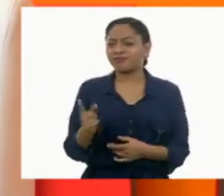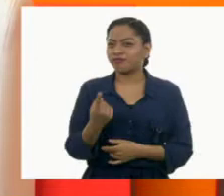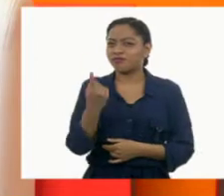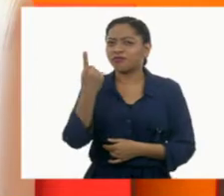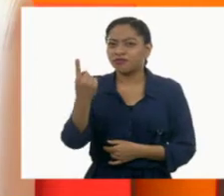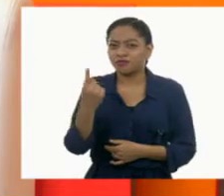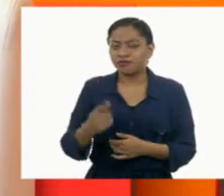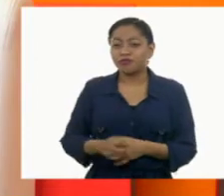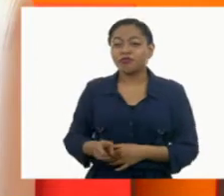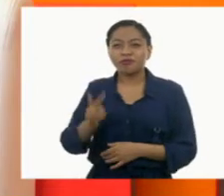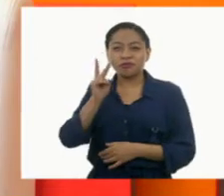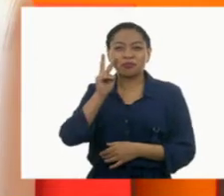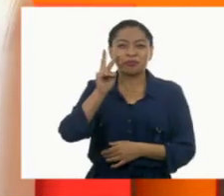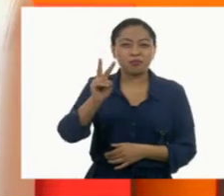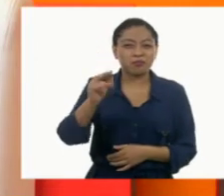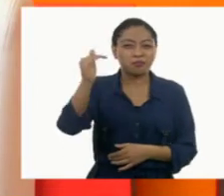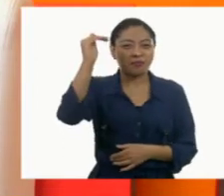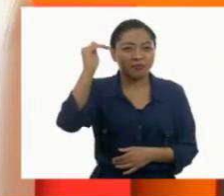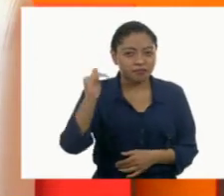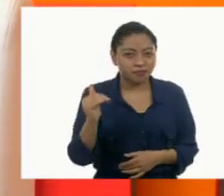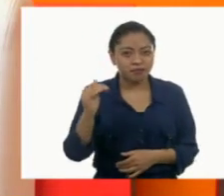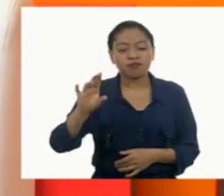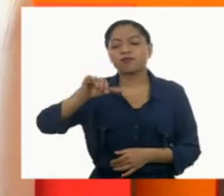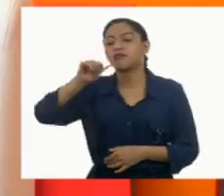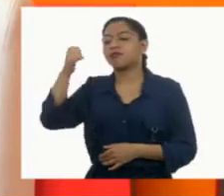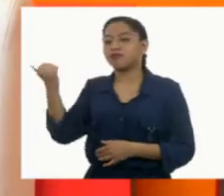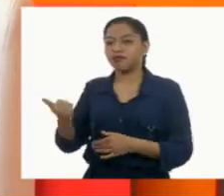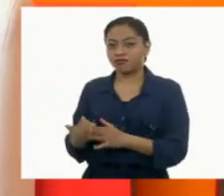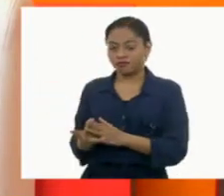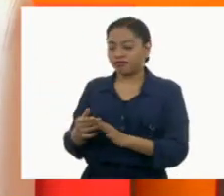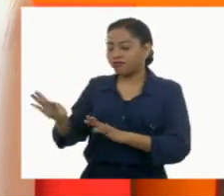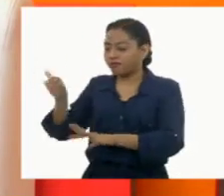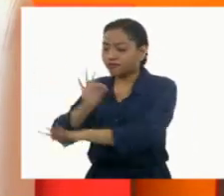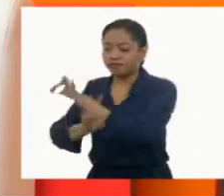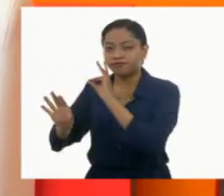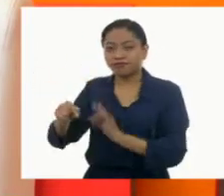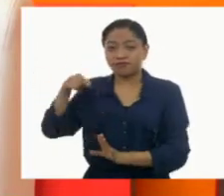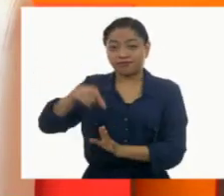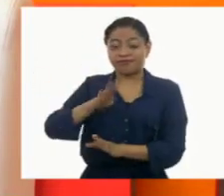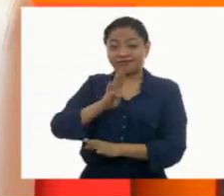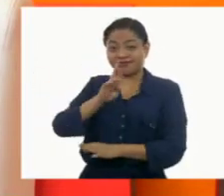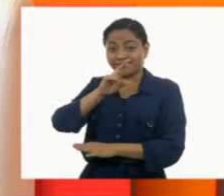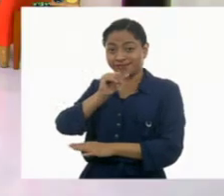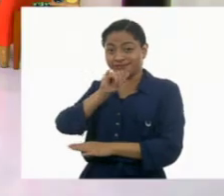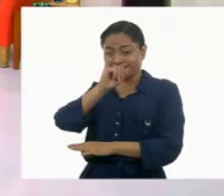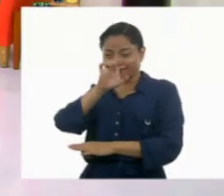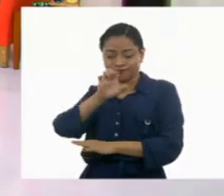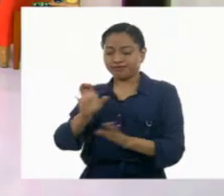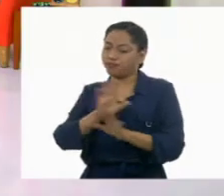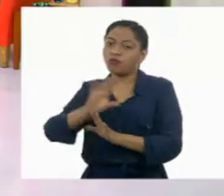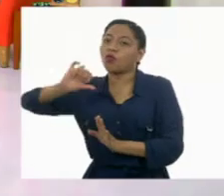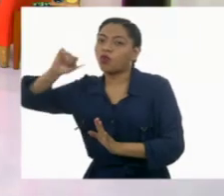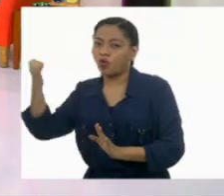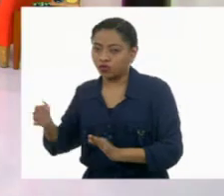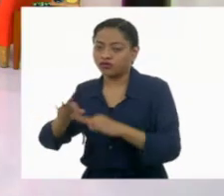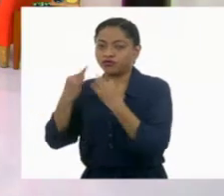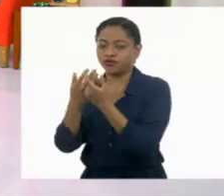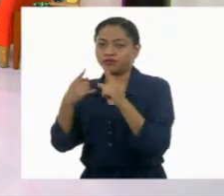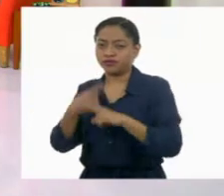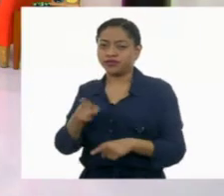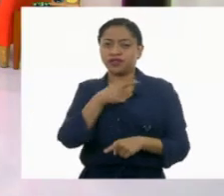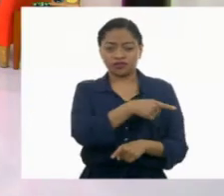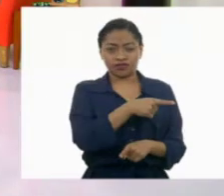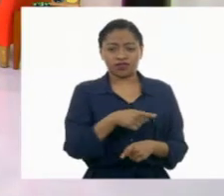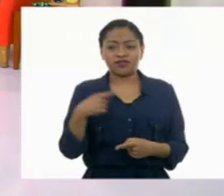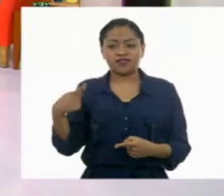con visión baja que utilizan otras herramientas distintas al sistema Braille. Gina, ¿nos podrías compartir las